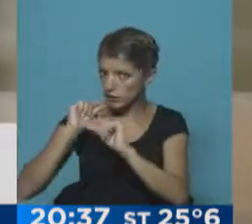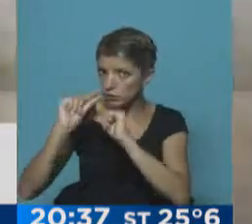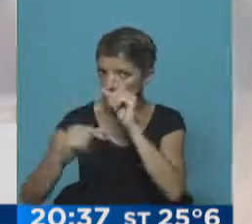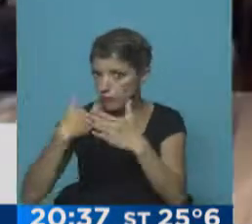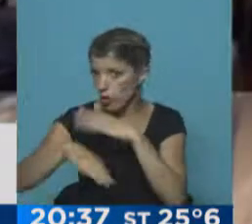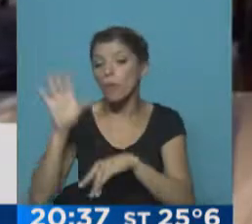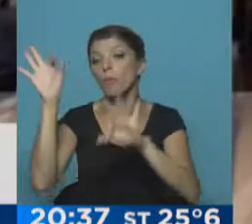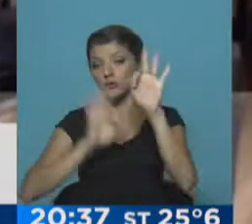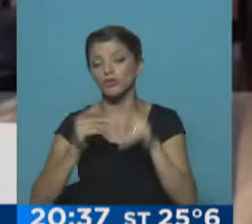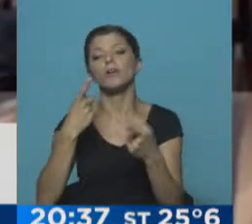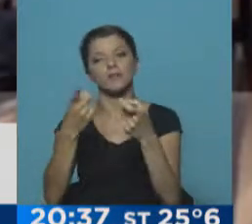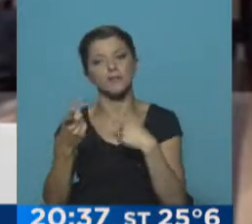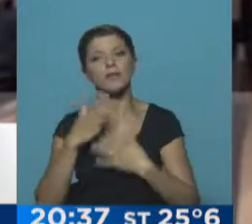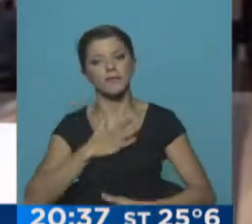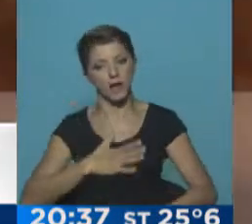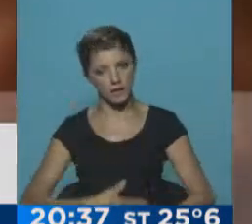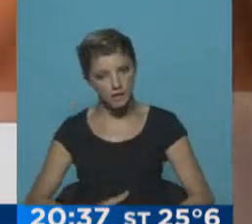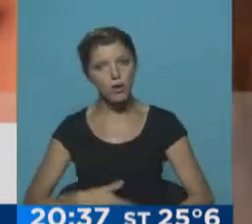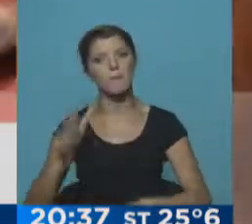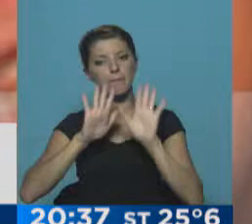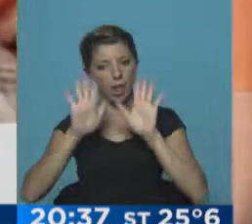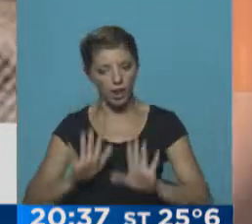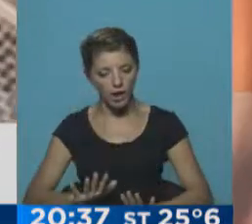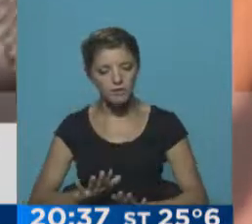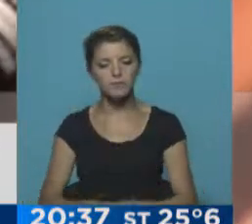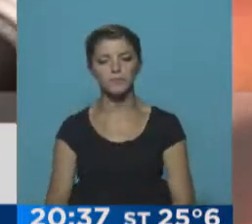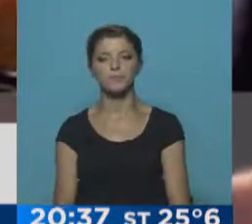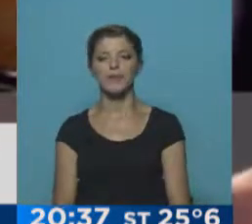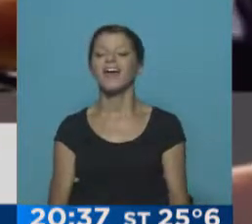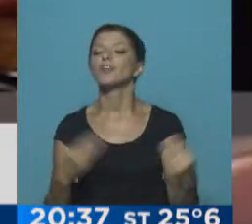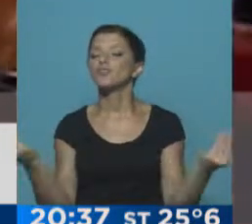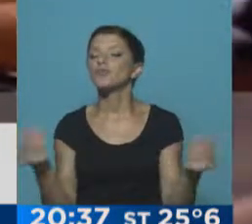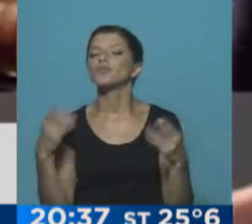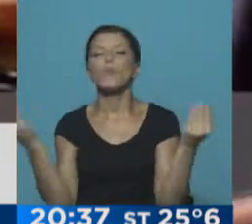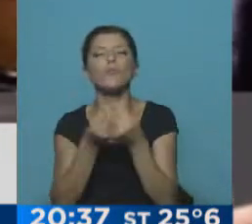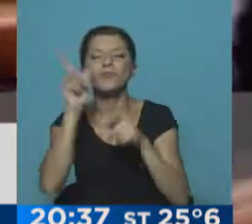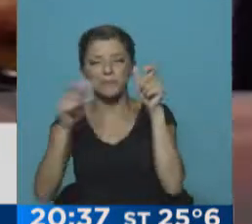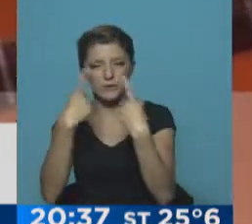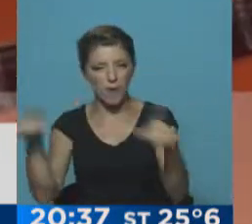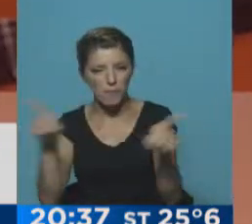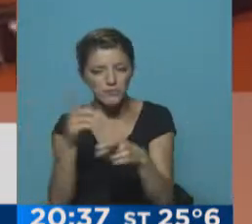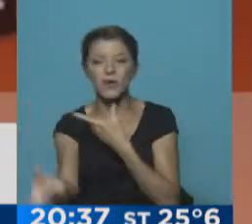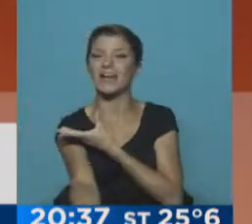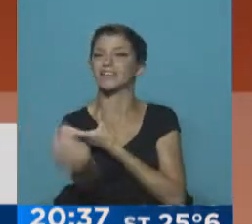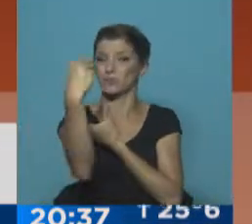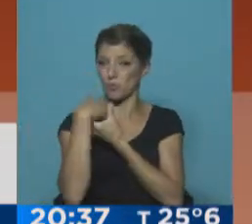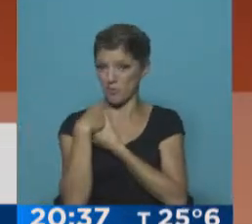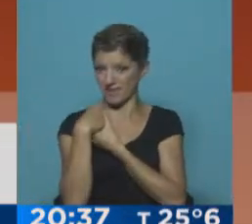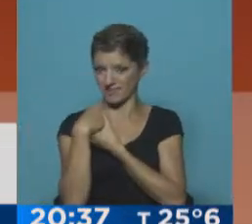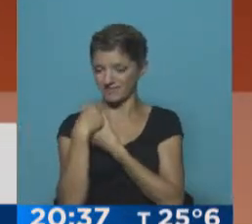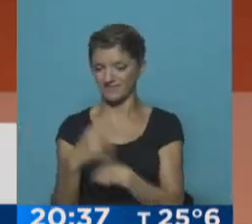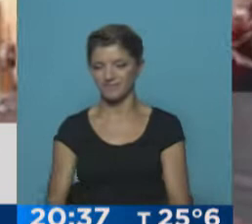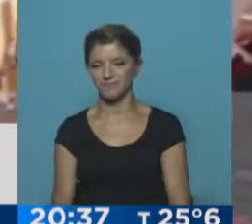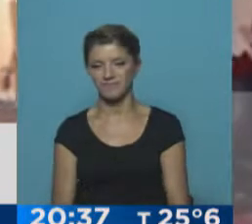proyecto que hay que hacerlo con tranquilidad, entonces es un compilado de artistas que también suma al blues argentino,